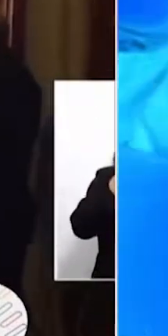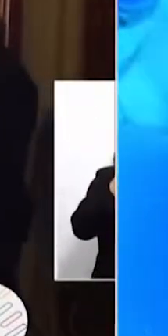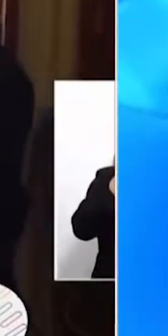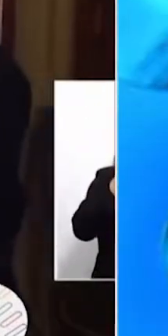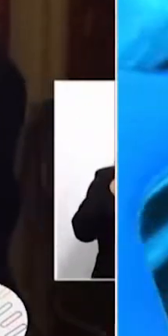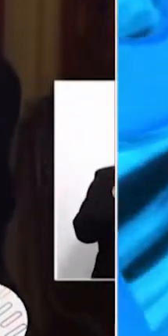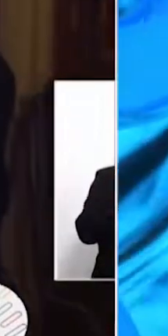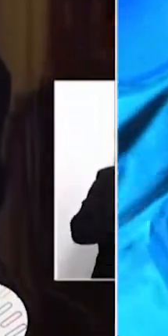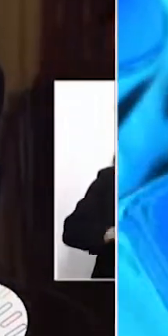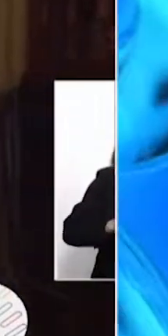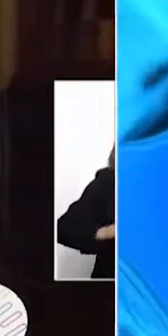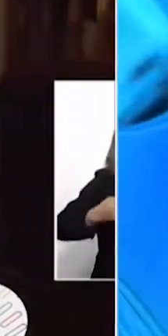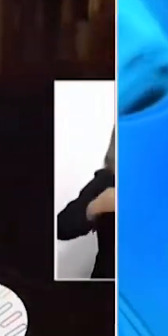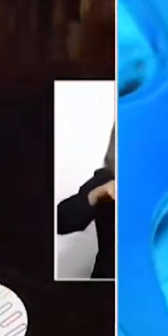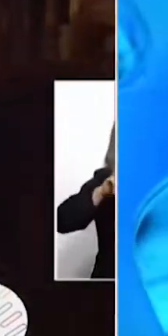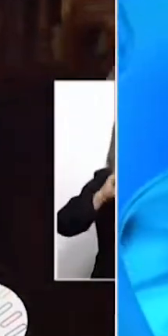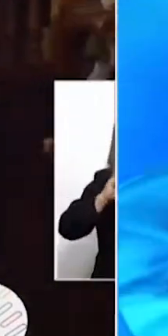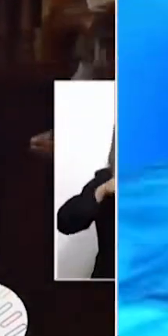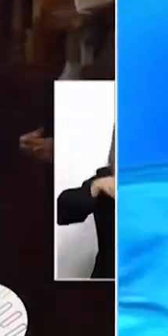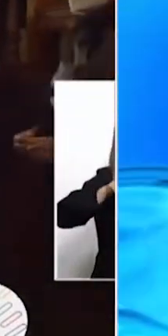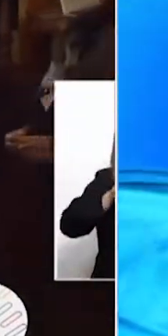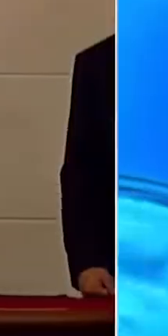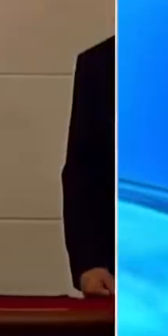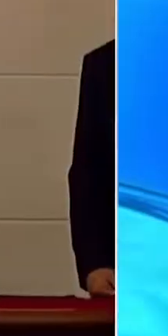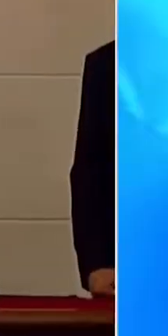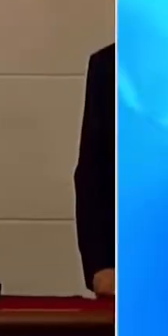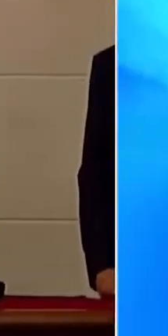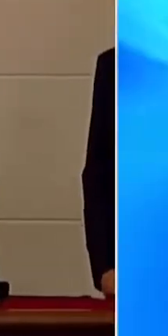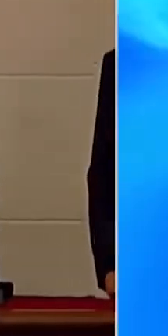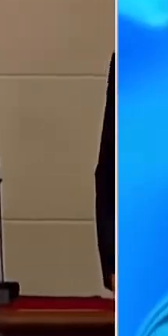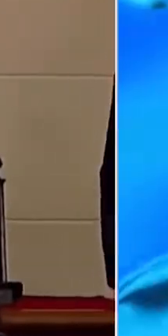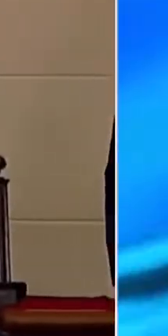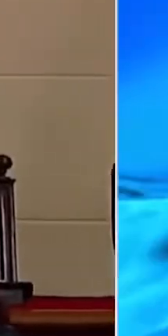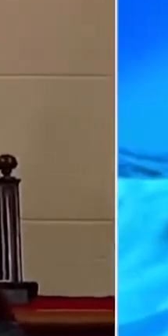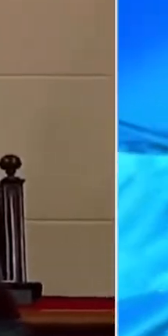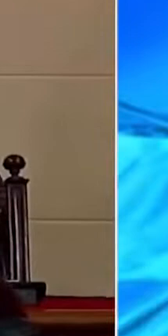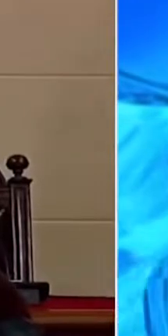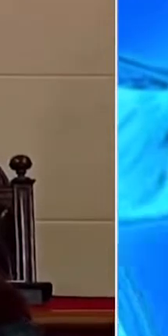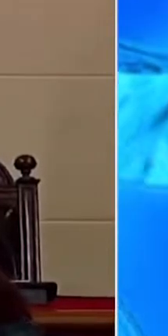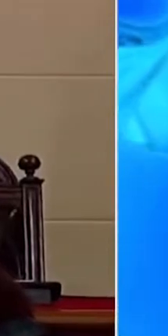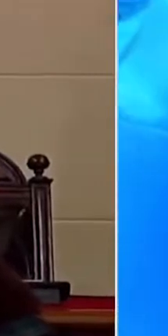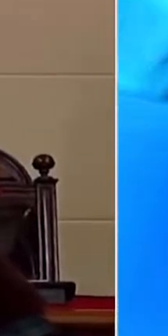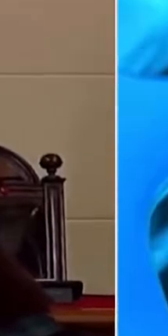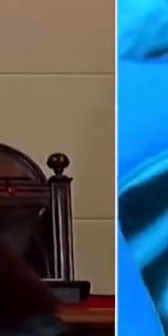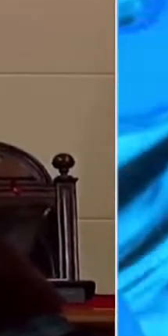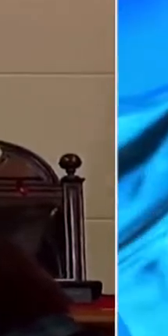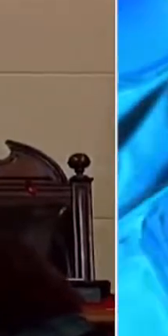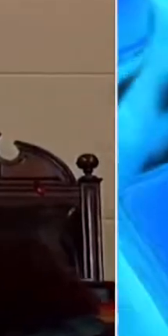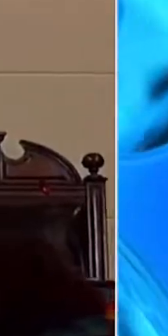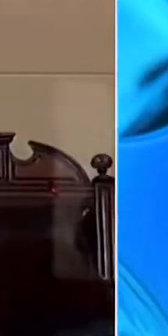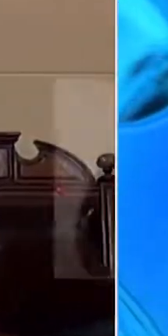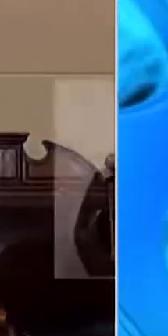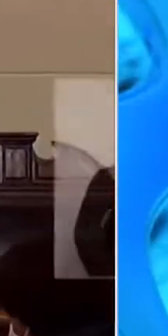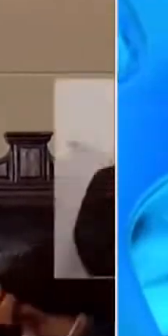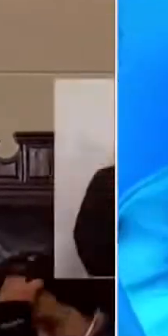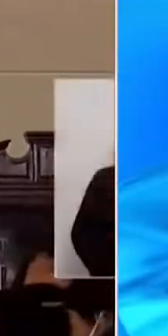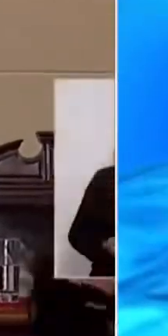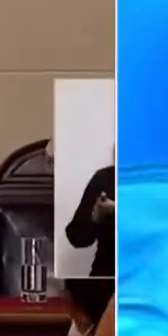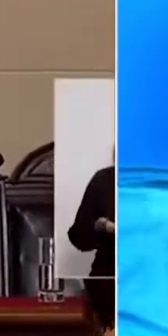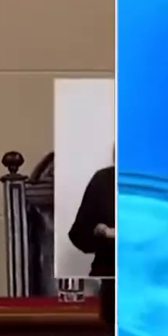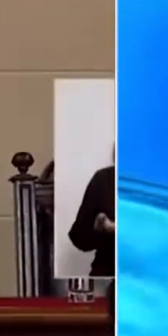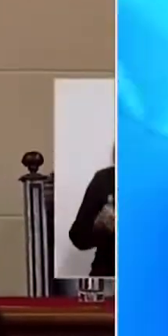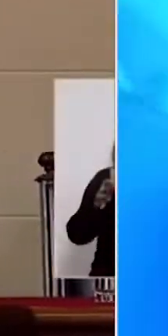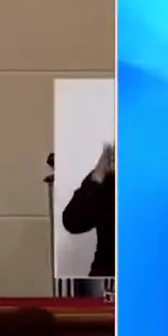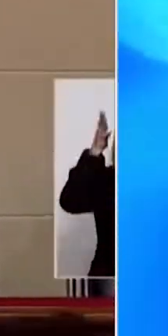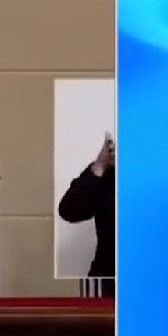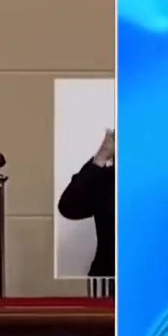una transmisión permanente, largas jornadas, hay resultados, hay un documento, pero durante el